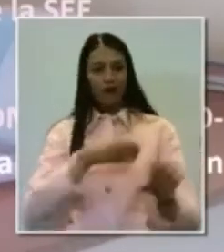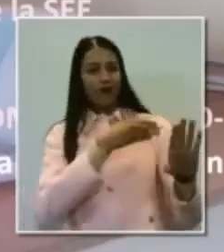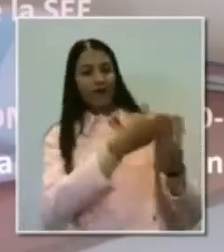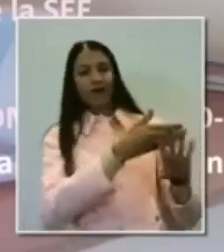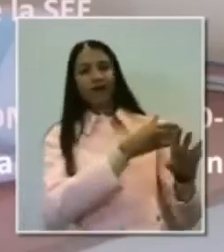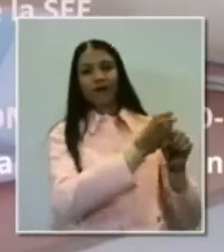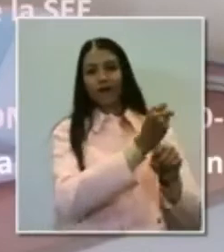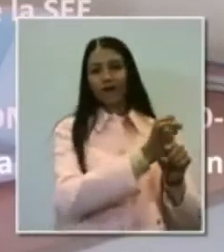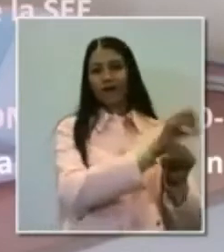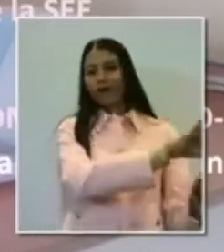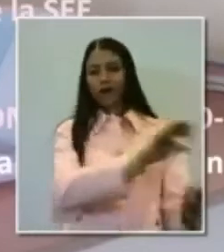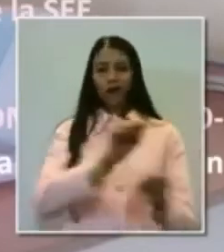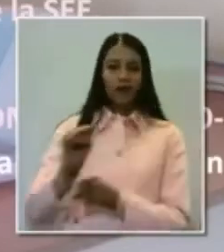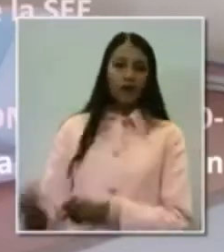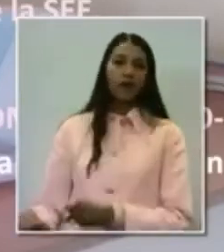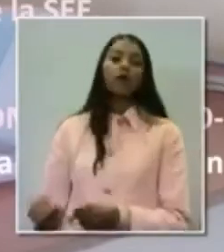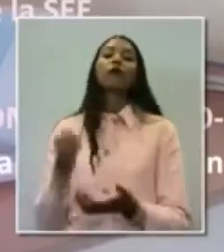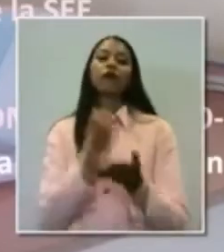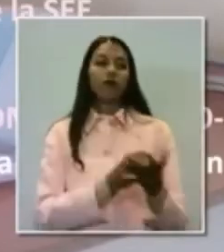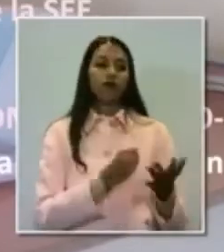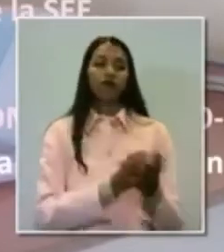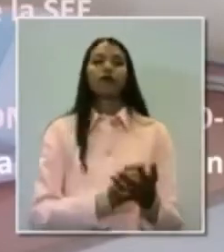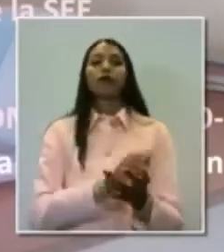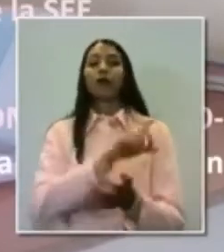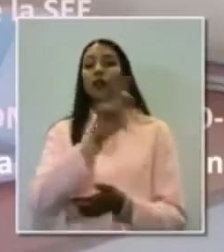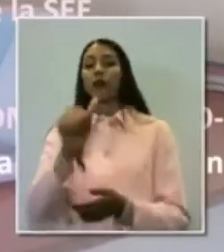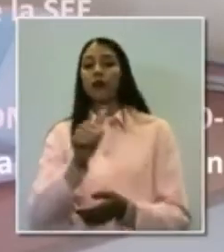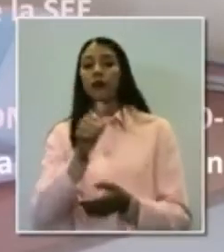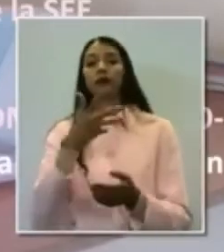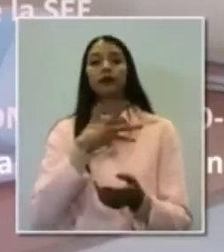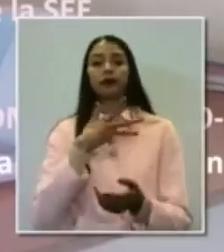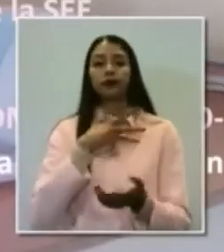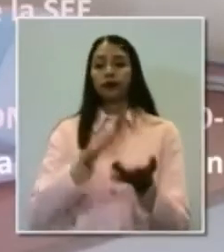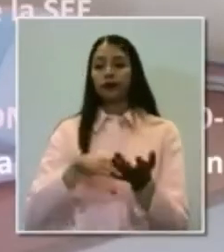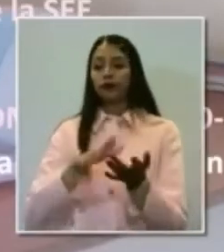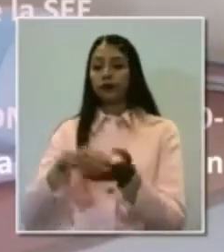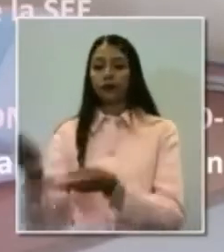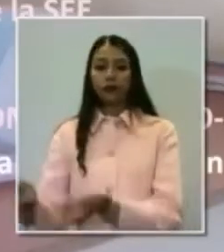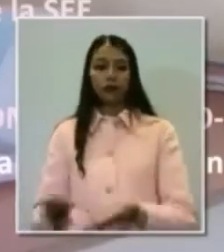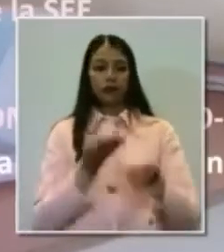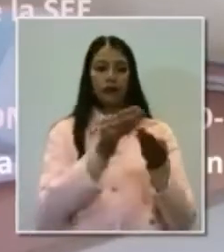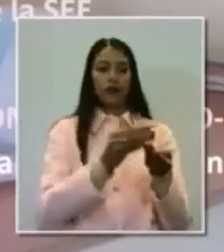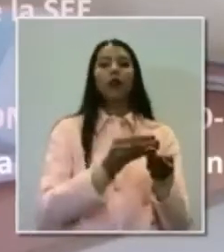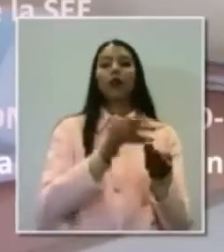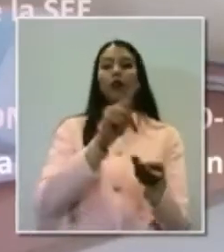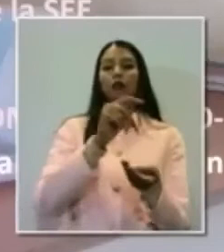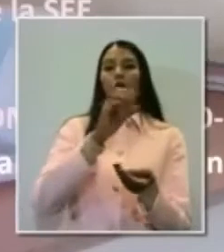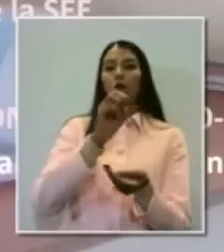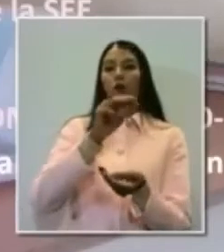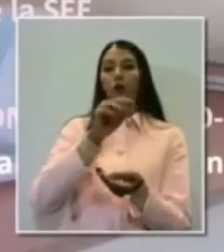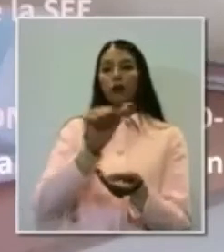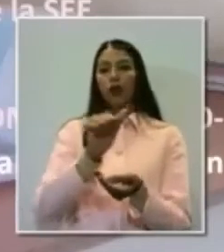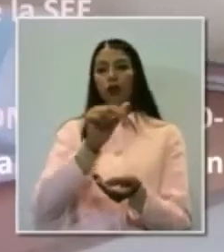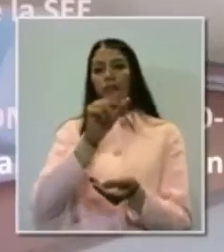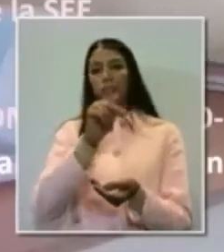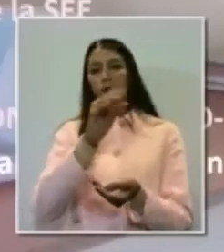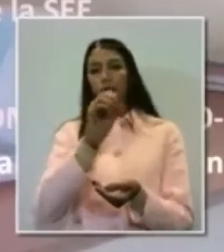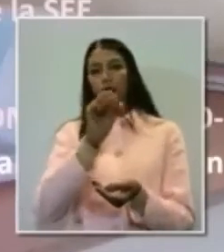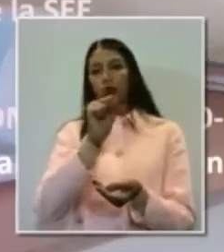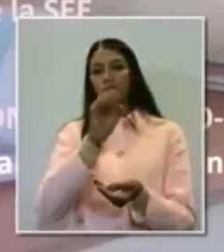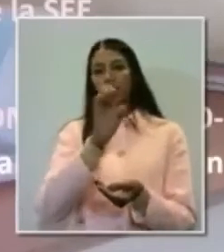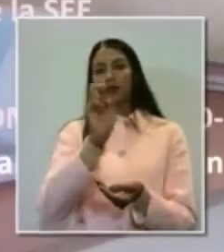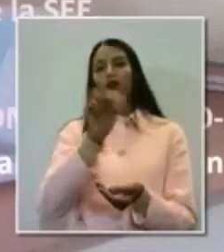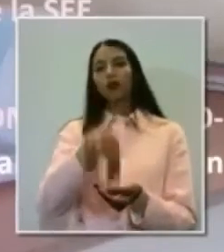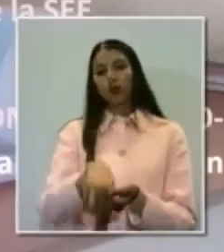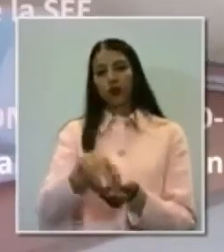pero después de eso se les entrega otro documento que es la toma de posesión ya cuando se presentan en la escuela, y ahí es donde ya de nueva cuenta no